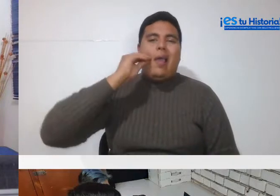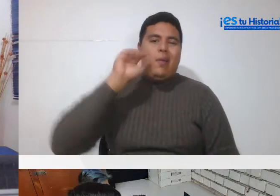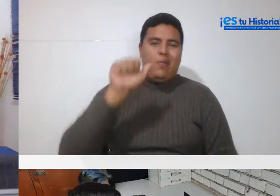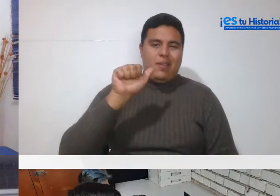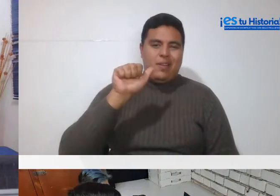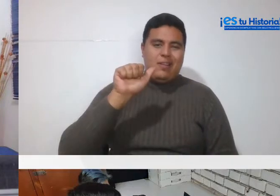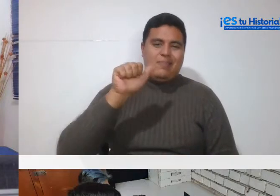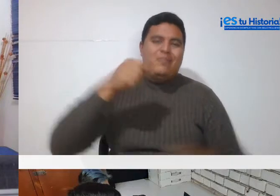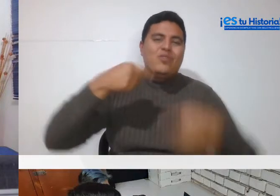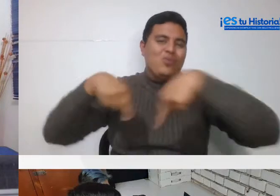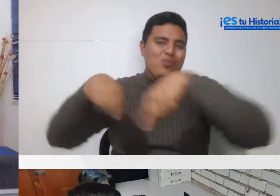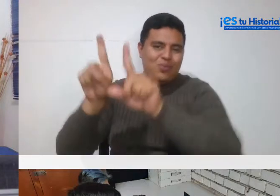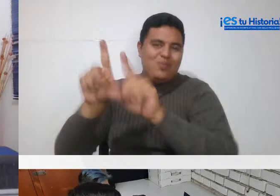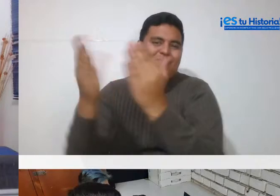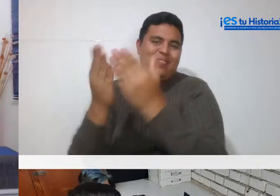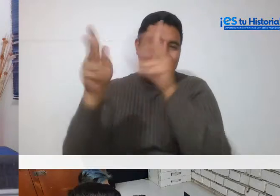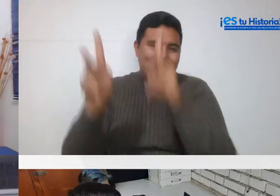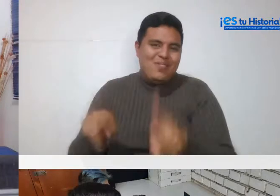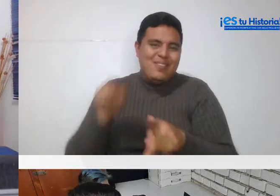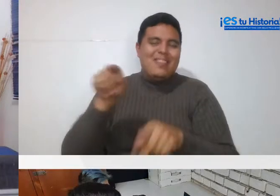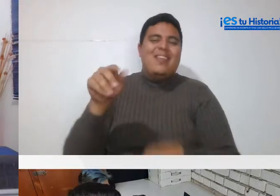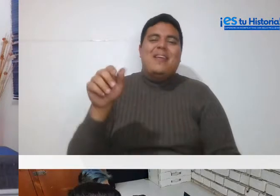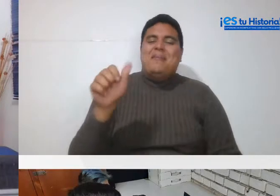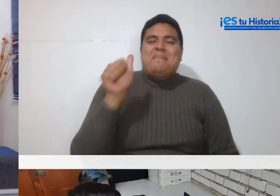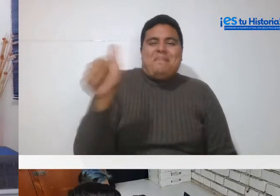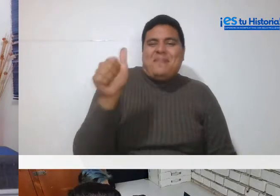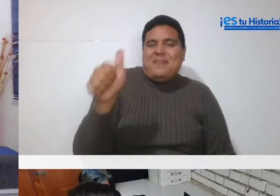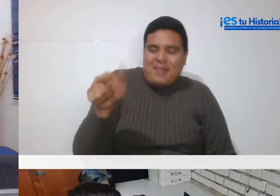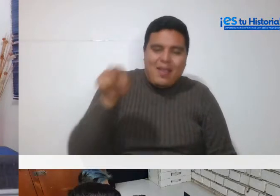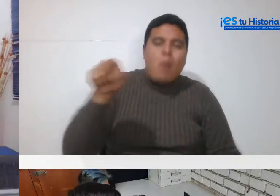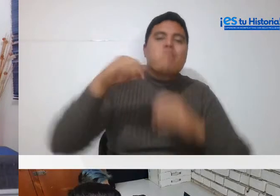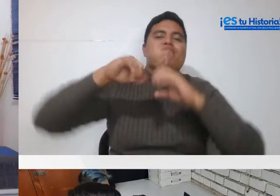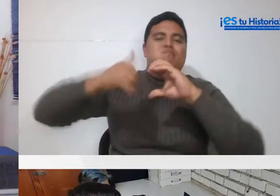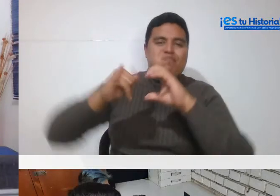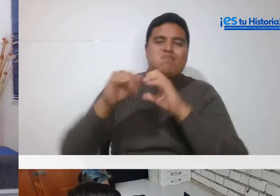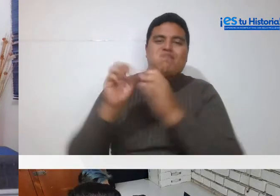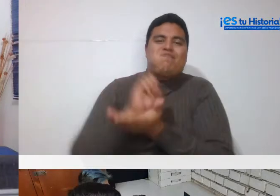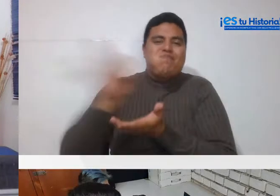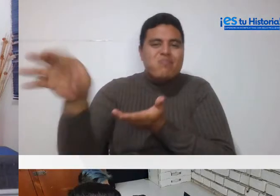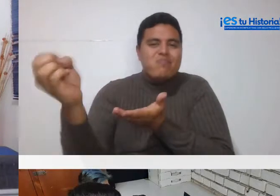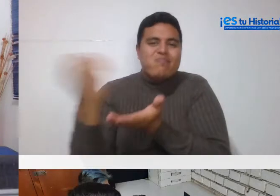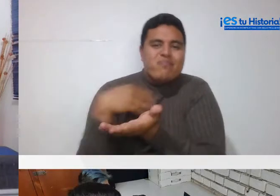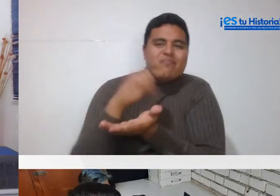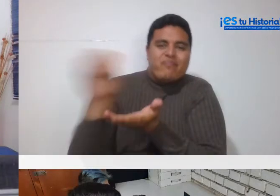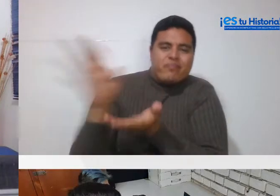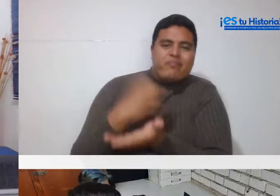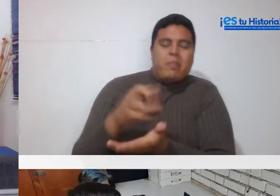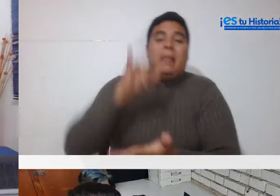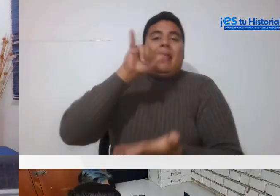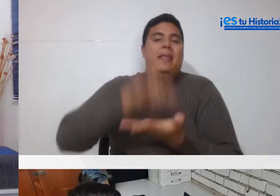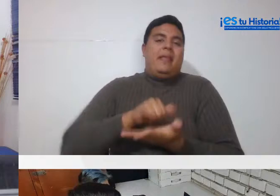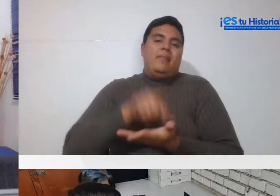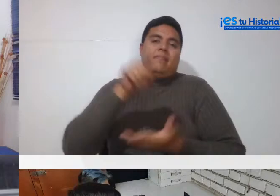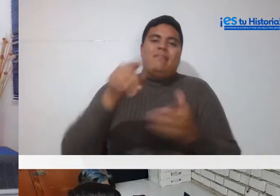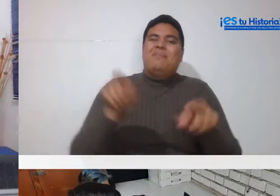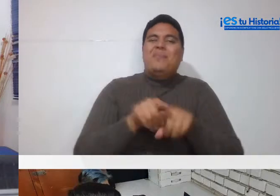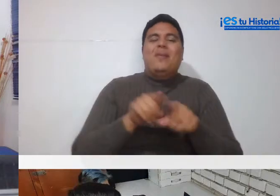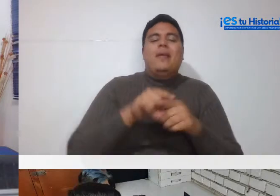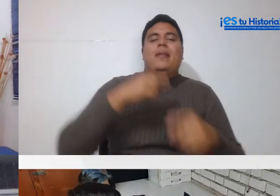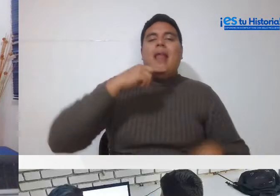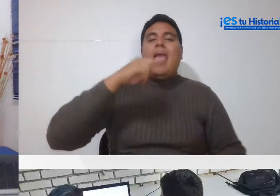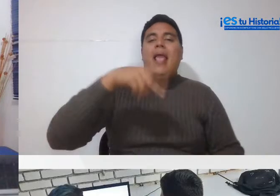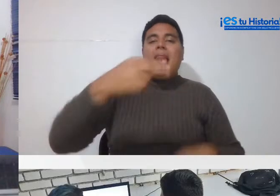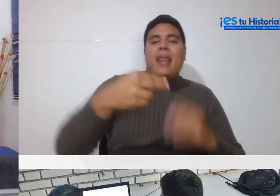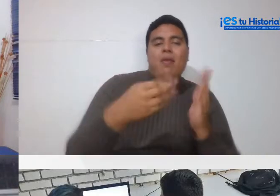abuela mandaba los audiolibros, llegaba a la finca o a la vereda donde estaban y ellos nos devolvían la información donde Emanuel y la